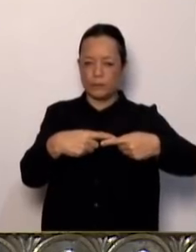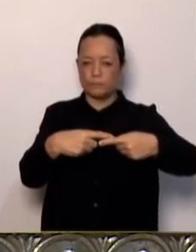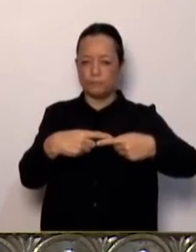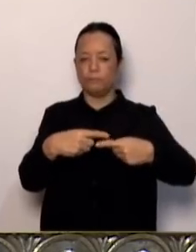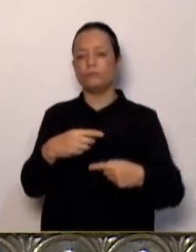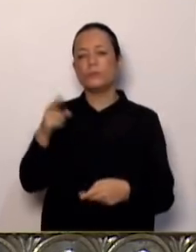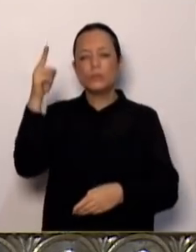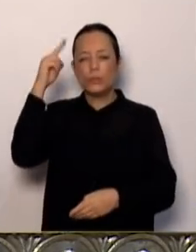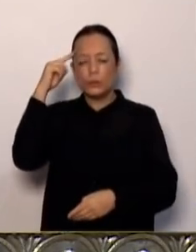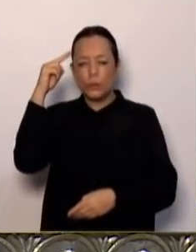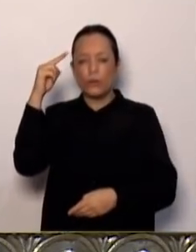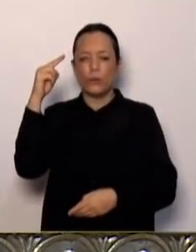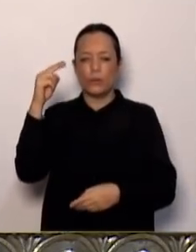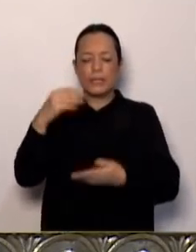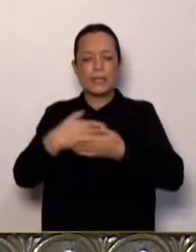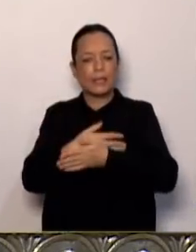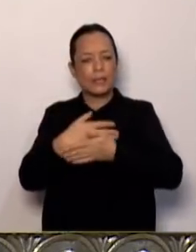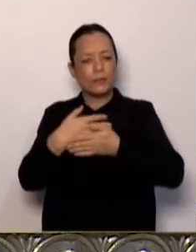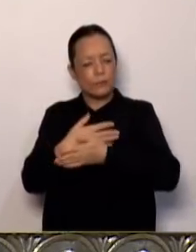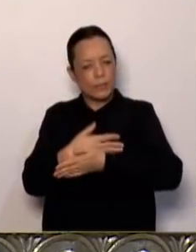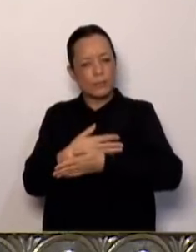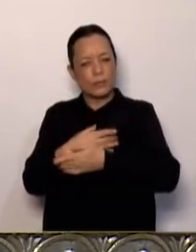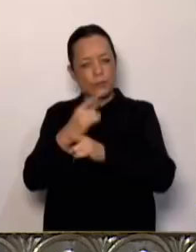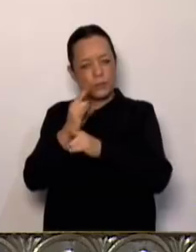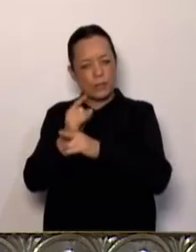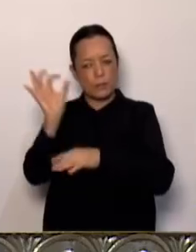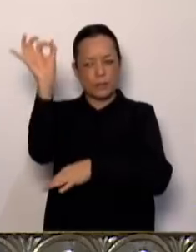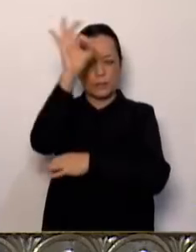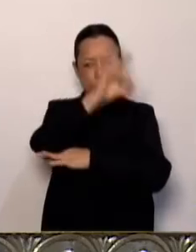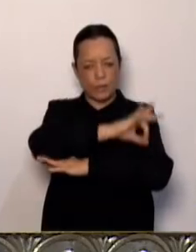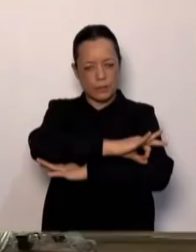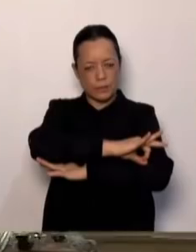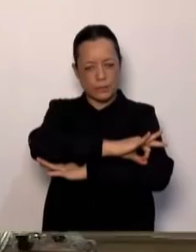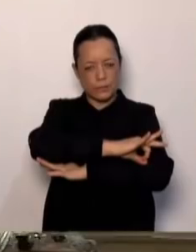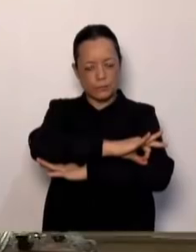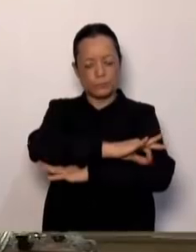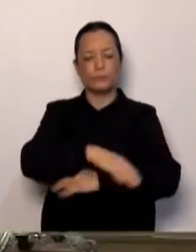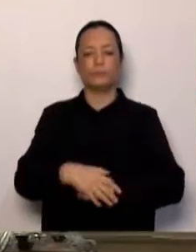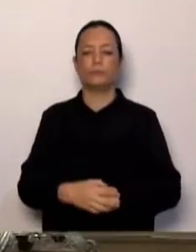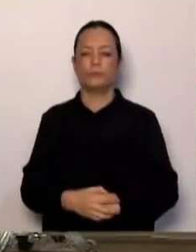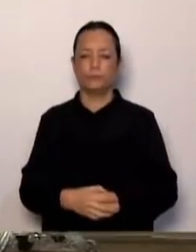un sacrificio sin mancha, desde donde sale el sol hasta el ocaso.